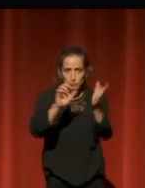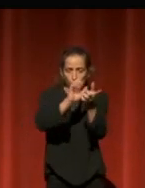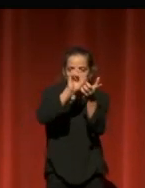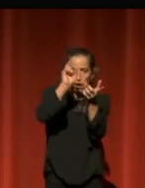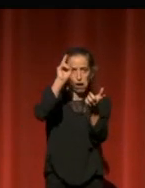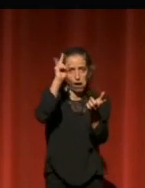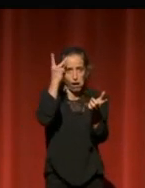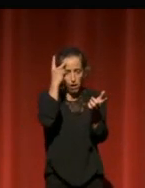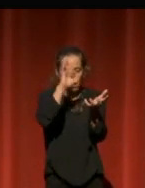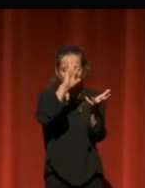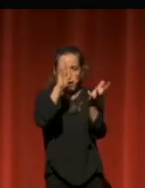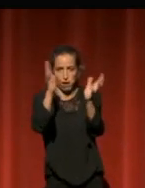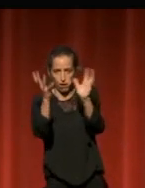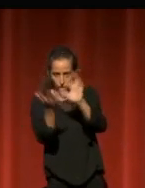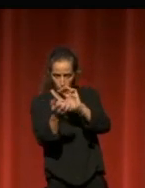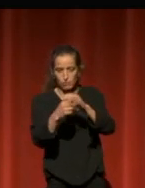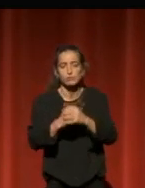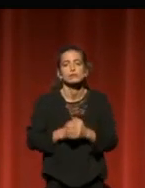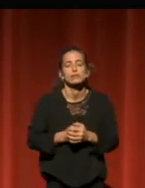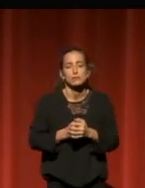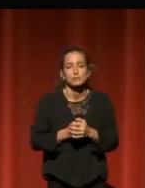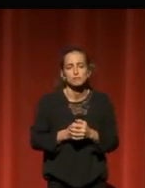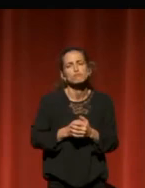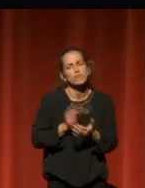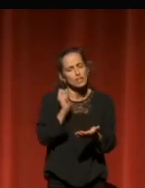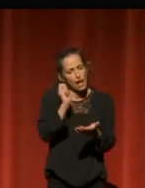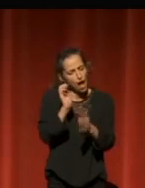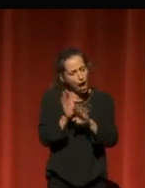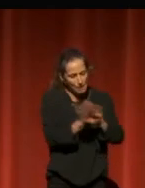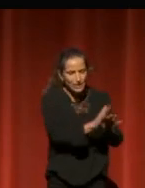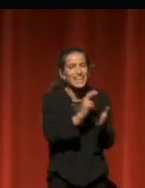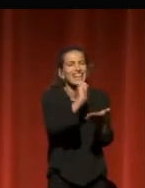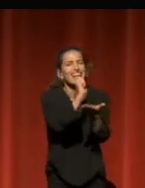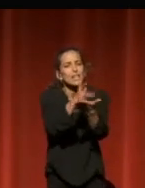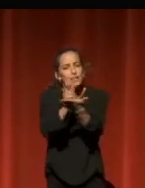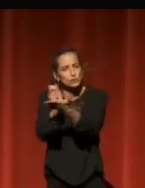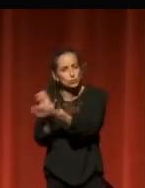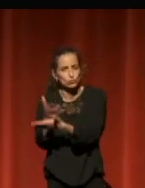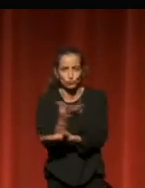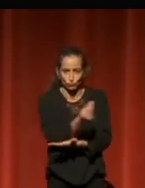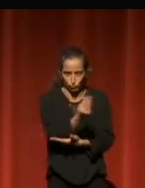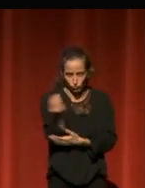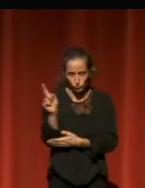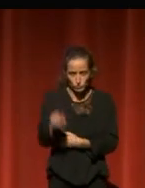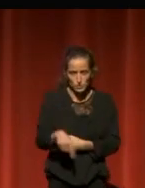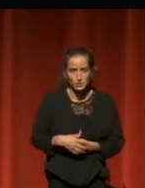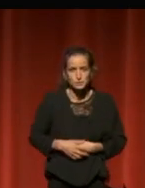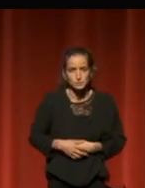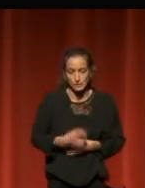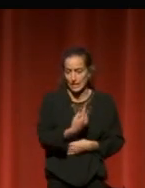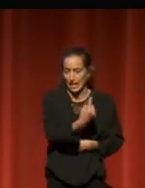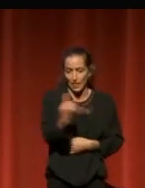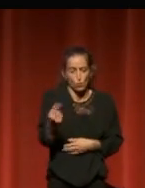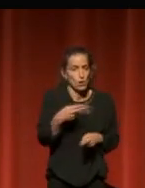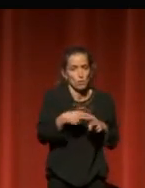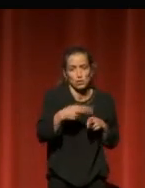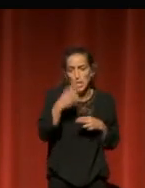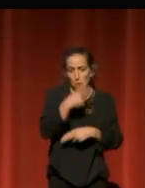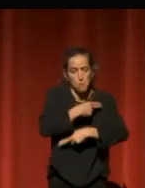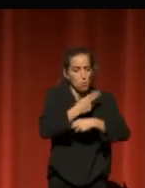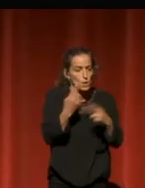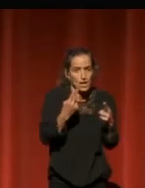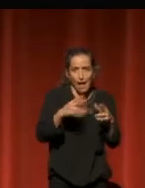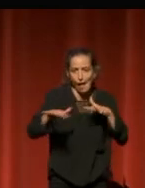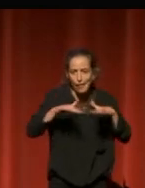a muchos retos que habría que tratar en cada una de estas diversas acciones de políticas públicas